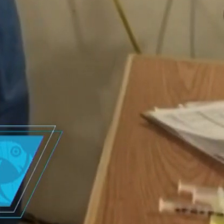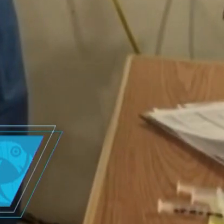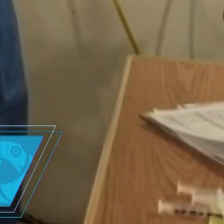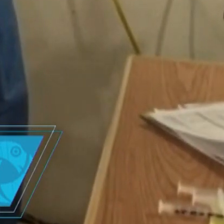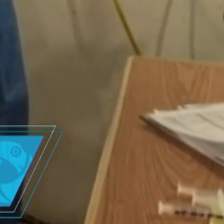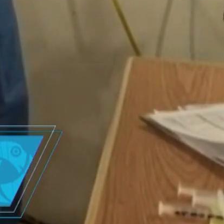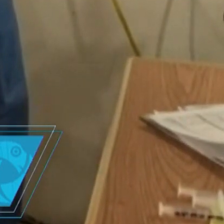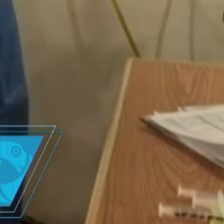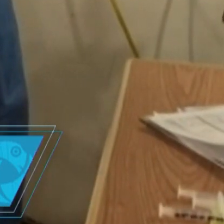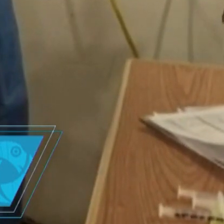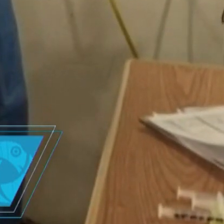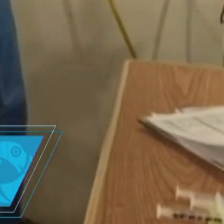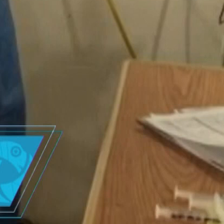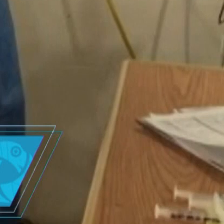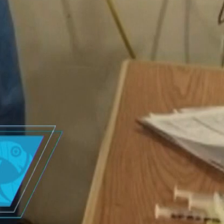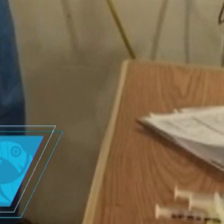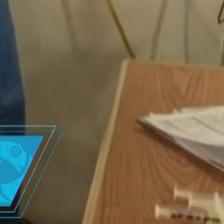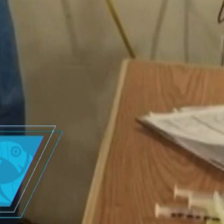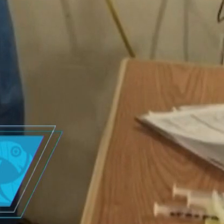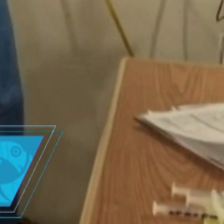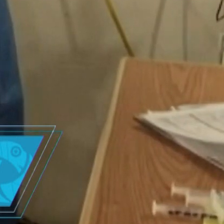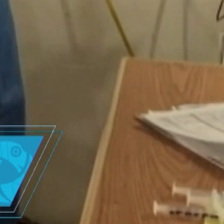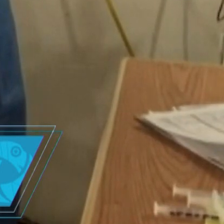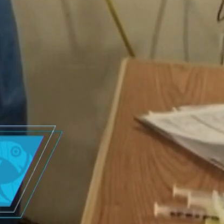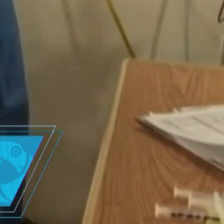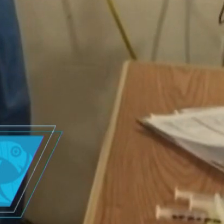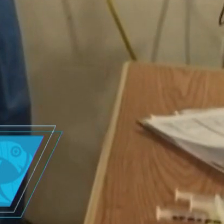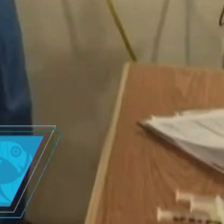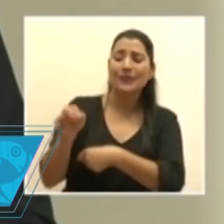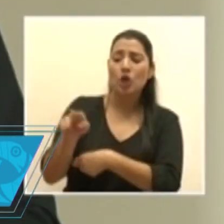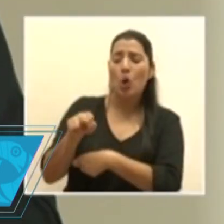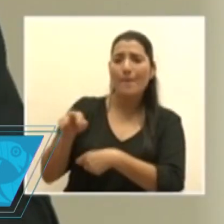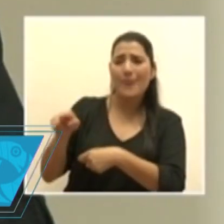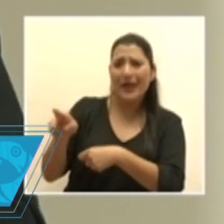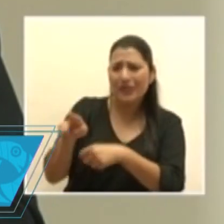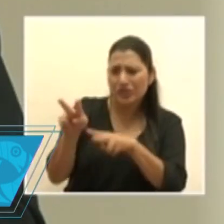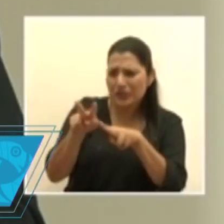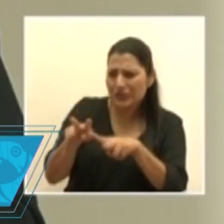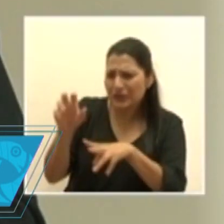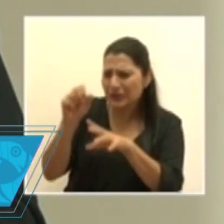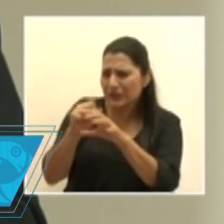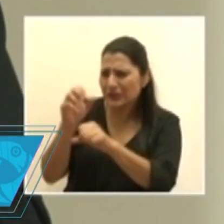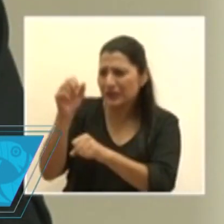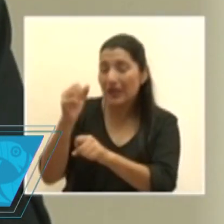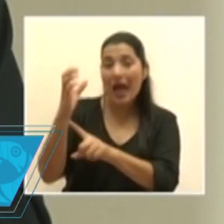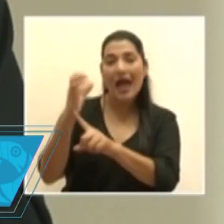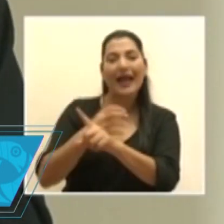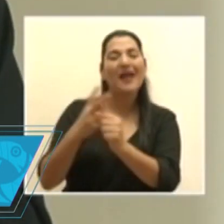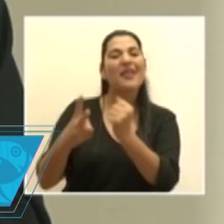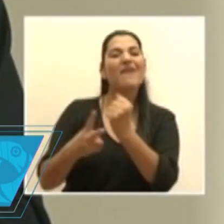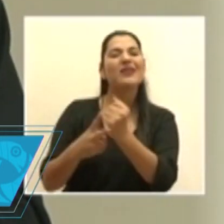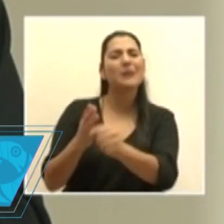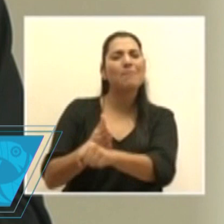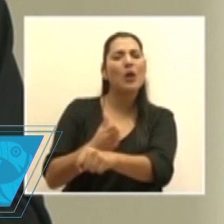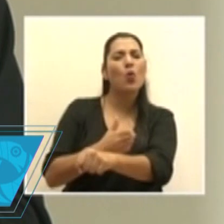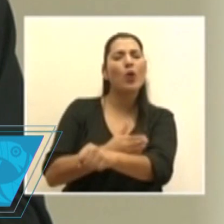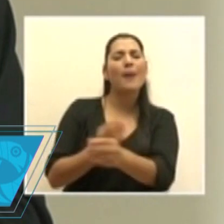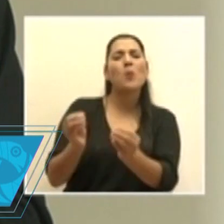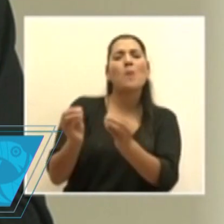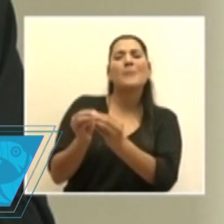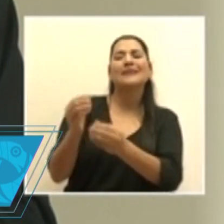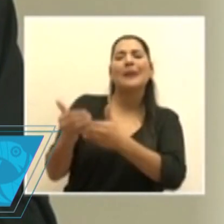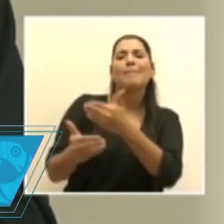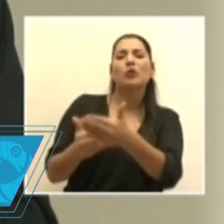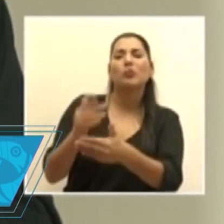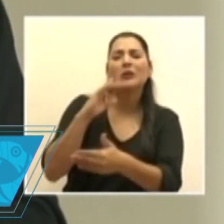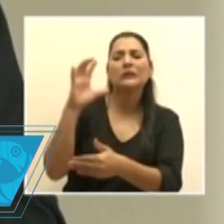y controlados. Cada vez hemos ido mejorando más los protocolos de detección temprana y de cuarentena de los